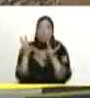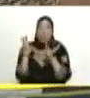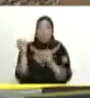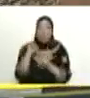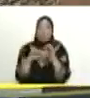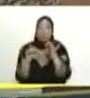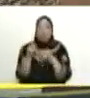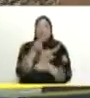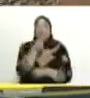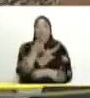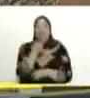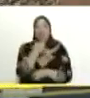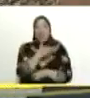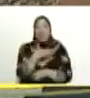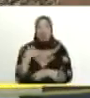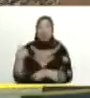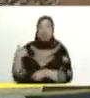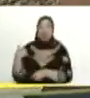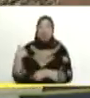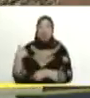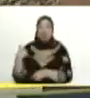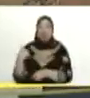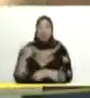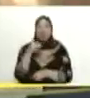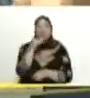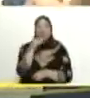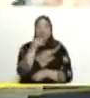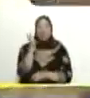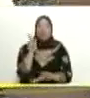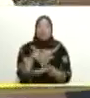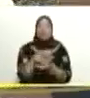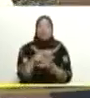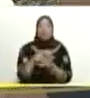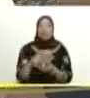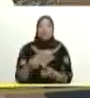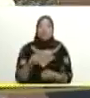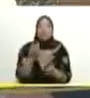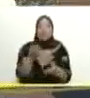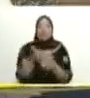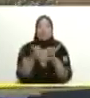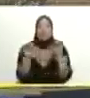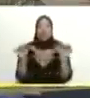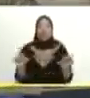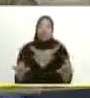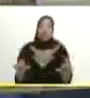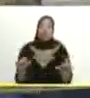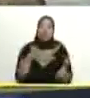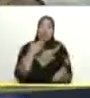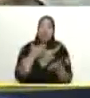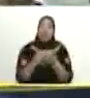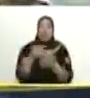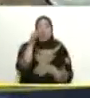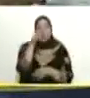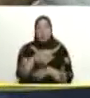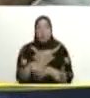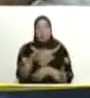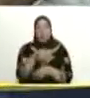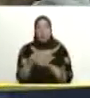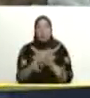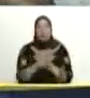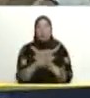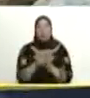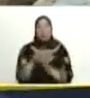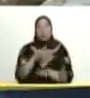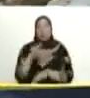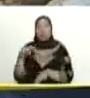estaban bonitos, yo quiero. Y ahí se extendió todo ese sistema y gracias a, por lo menos a ella,